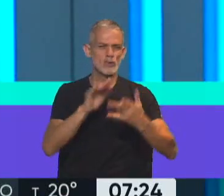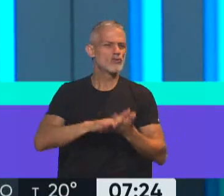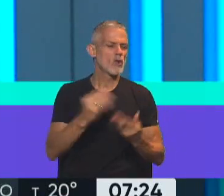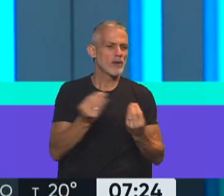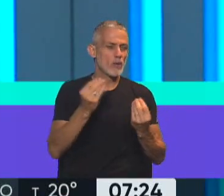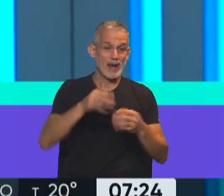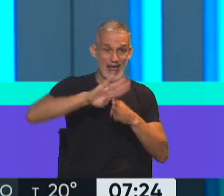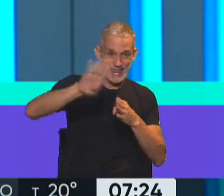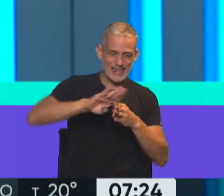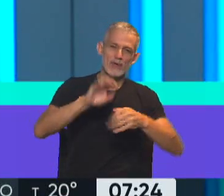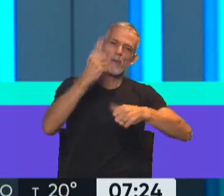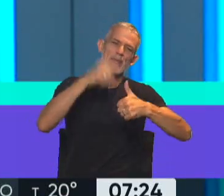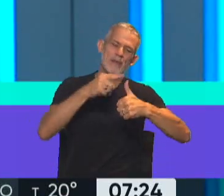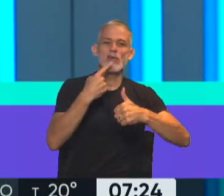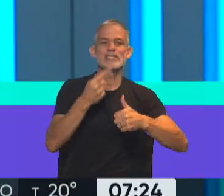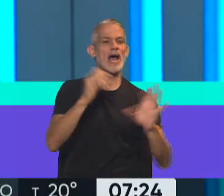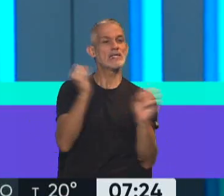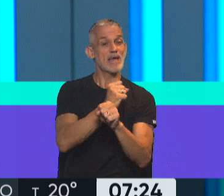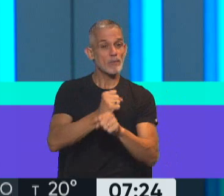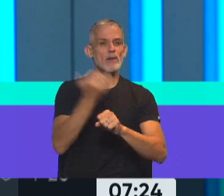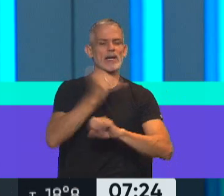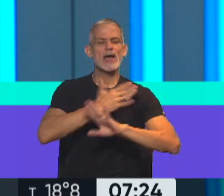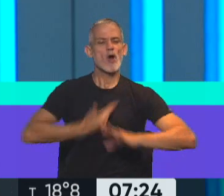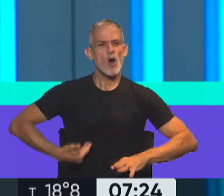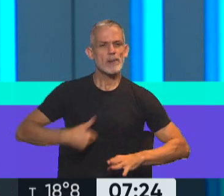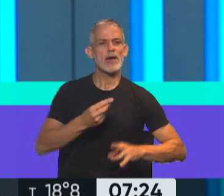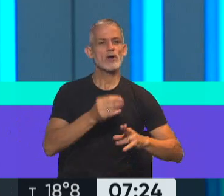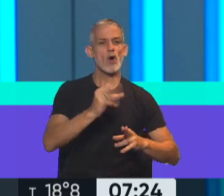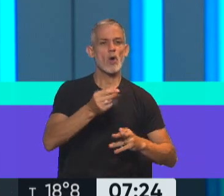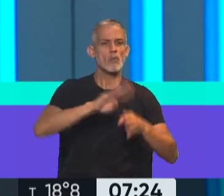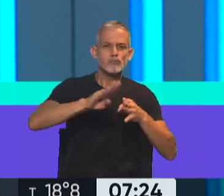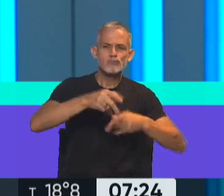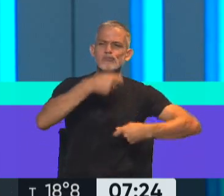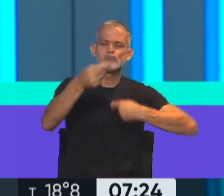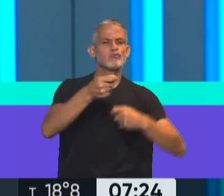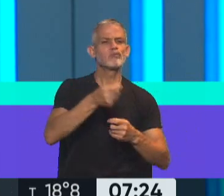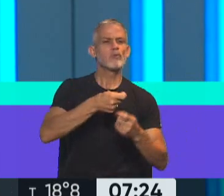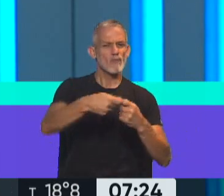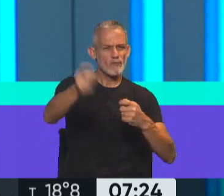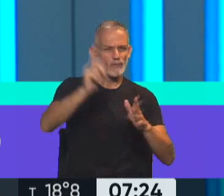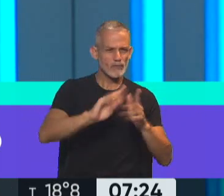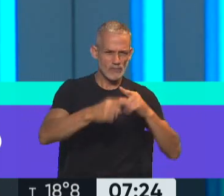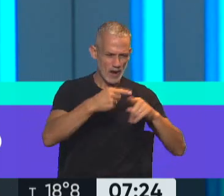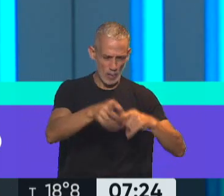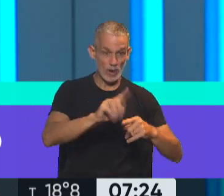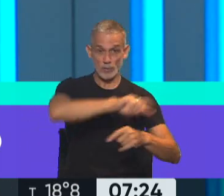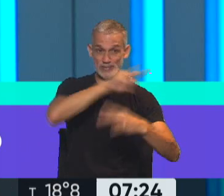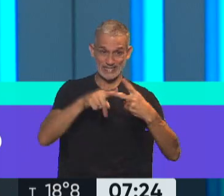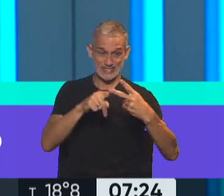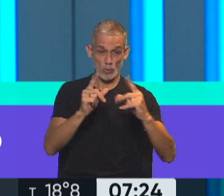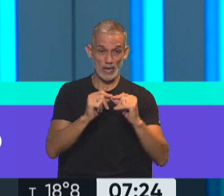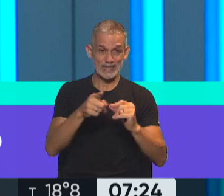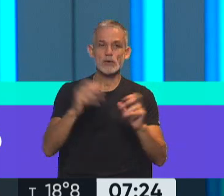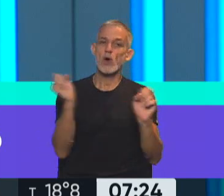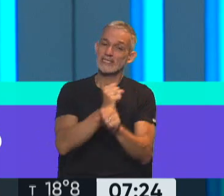la deuda el primero es ya se aprueba que el gobierno pueda refinanciar su deuda su deuda con el fmi y el segundo decía